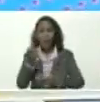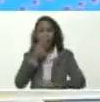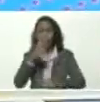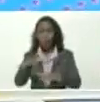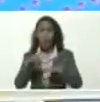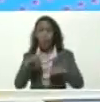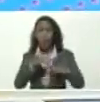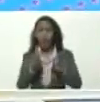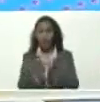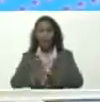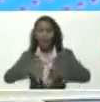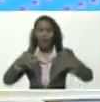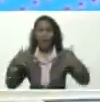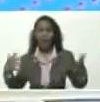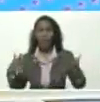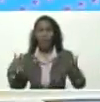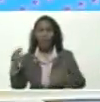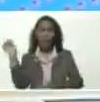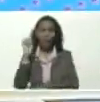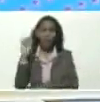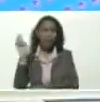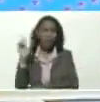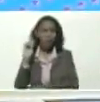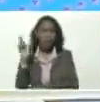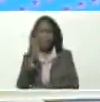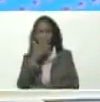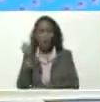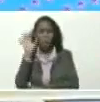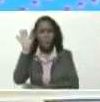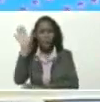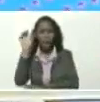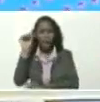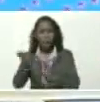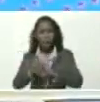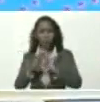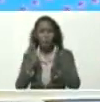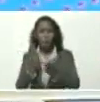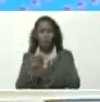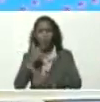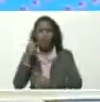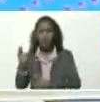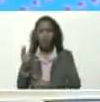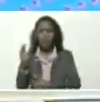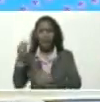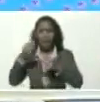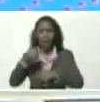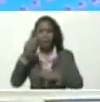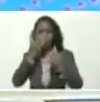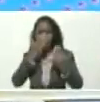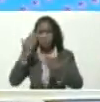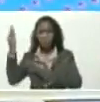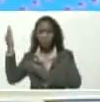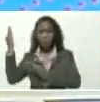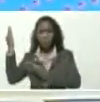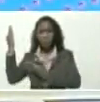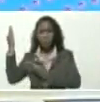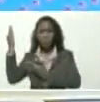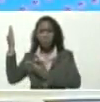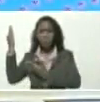amor, de grandeza, de la Venezuela, el mejor país del mundo, como dice esta muchachada. Adelante, video.